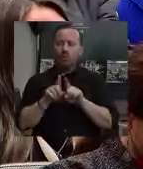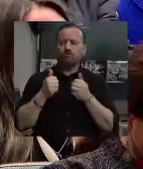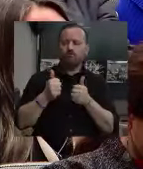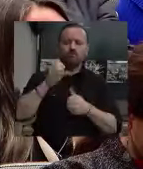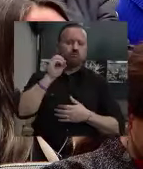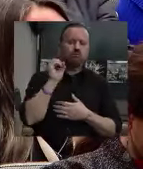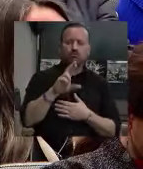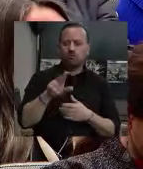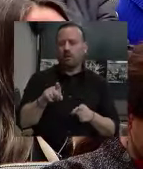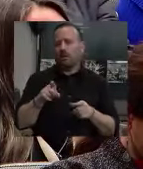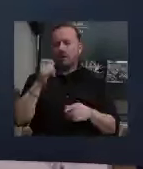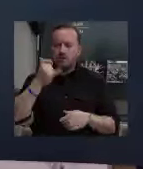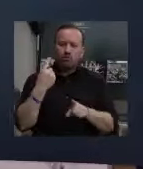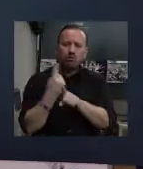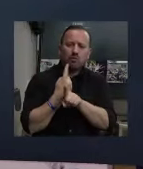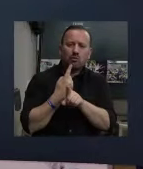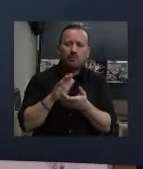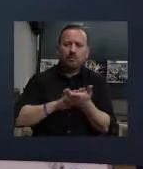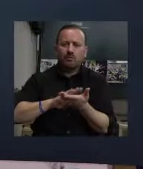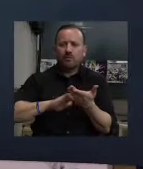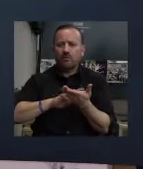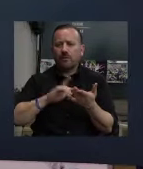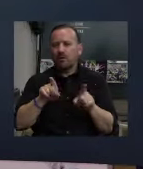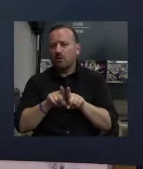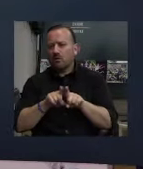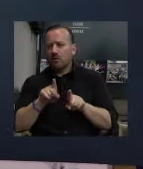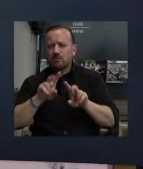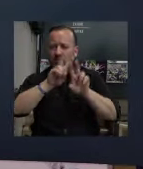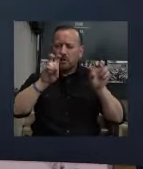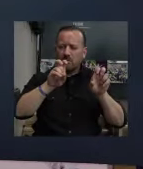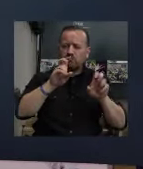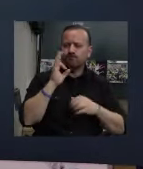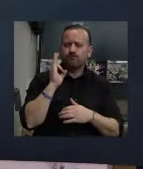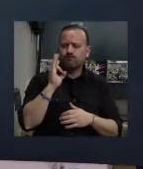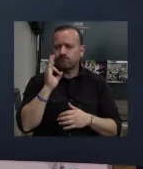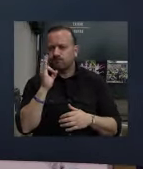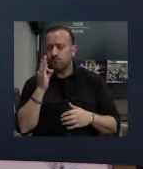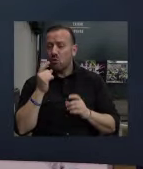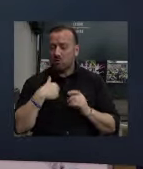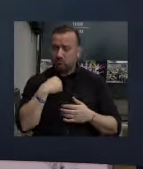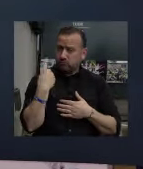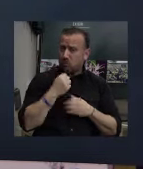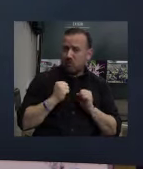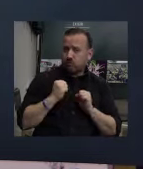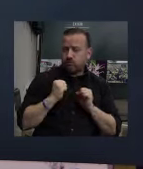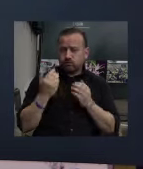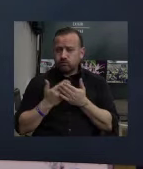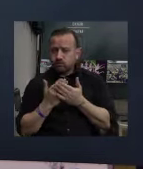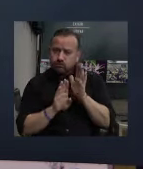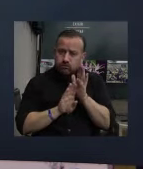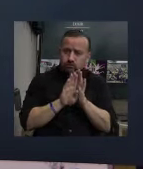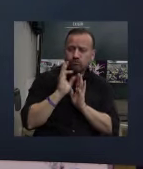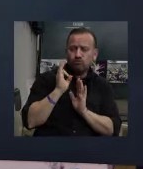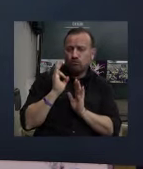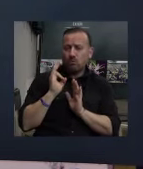ya a menudo se habla en la formación de la de la pertinencia pero Eh bueno Podemos ser muy pertinentes si llegar tarde con la formación o podemos